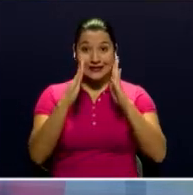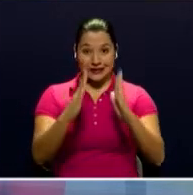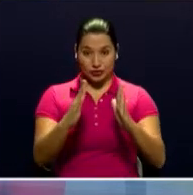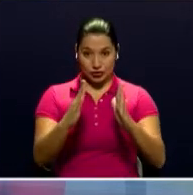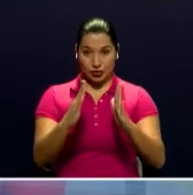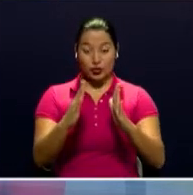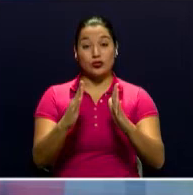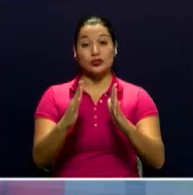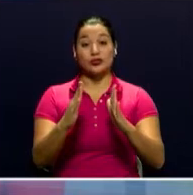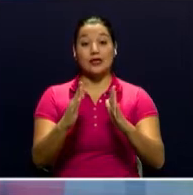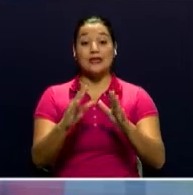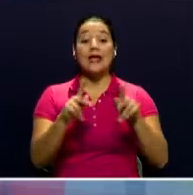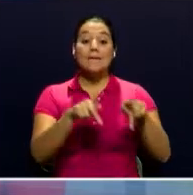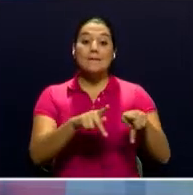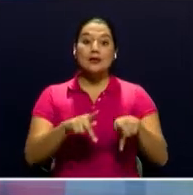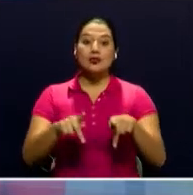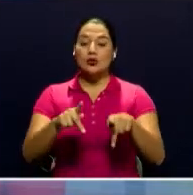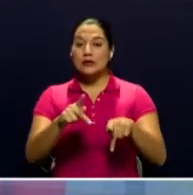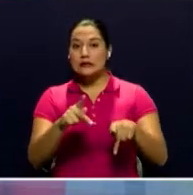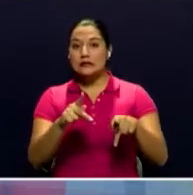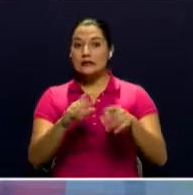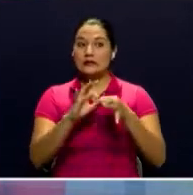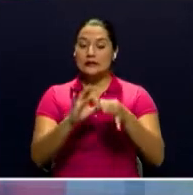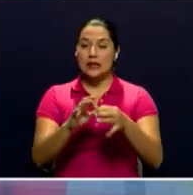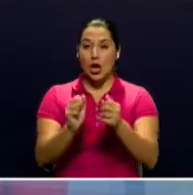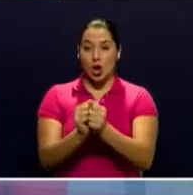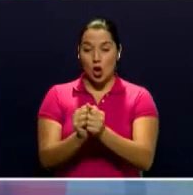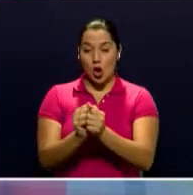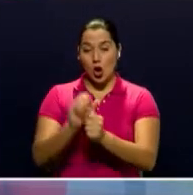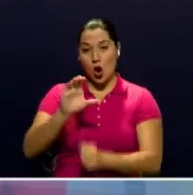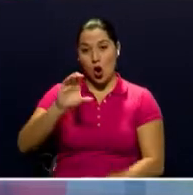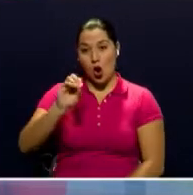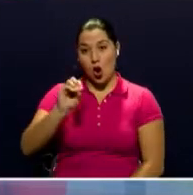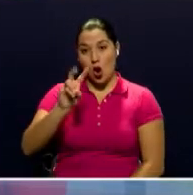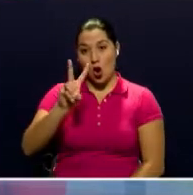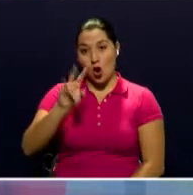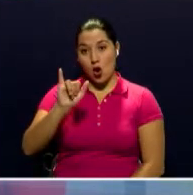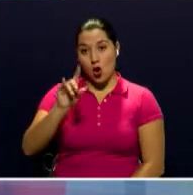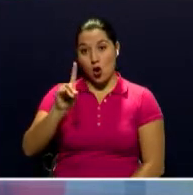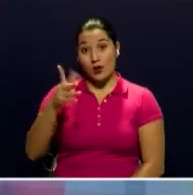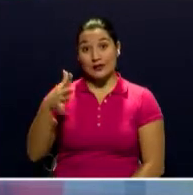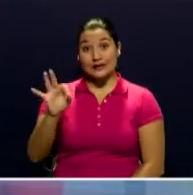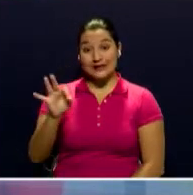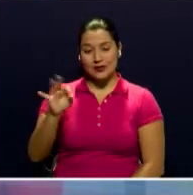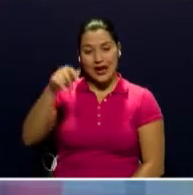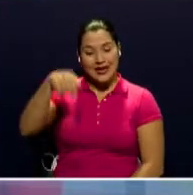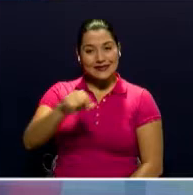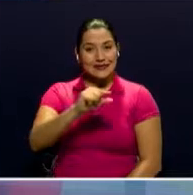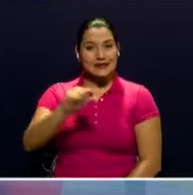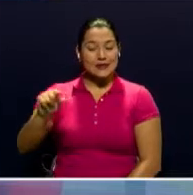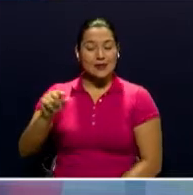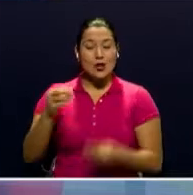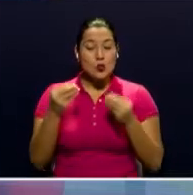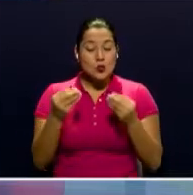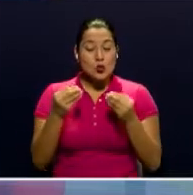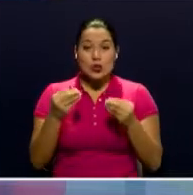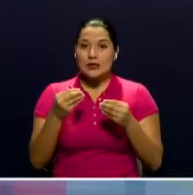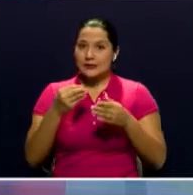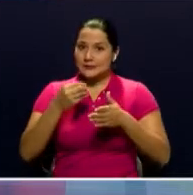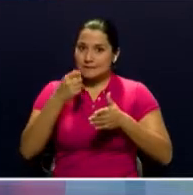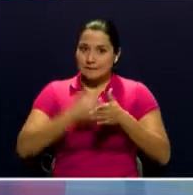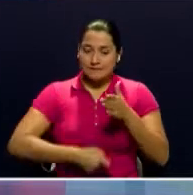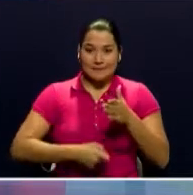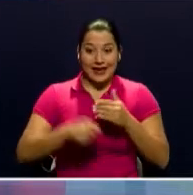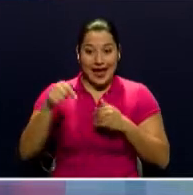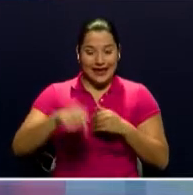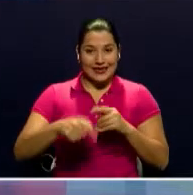casos relacionados al COVID-19. Como decías, una semana muy intensa aquí desde